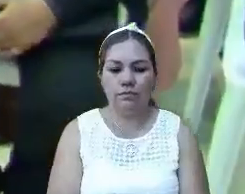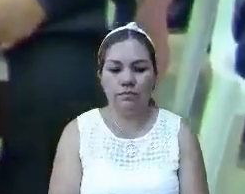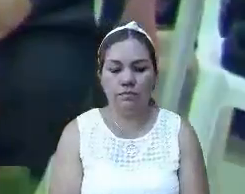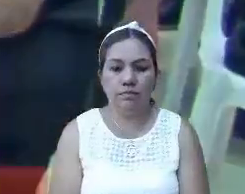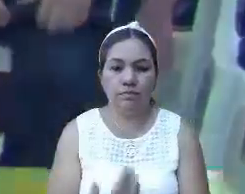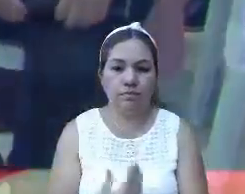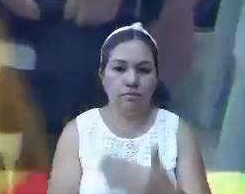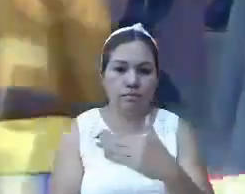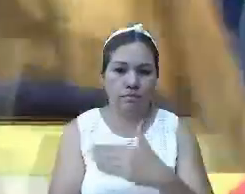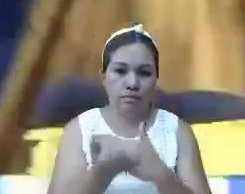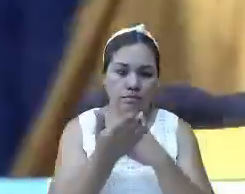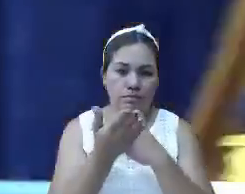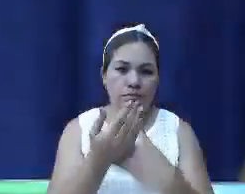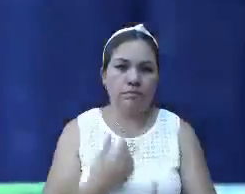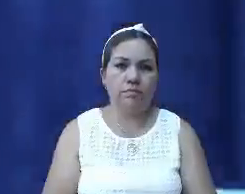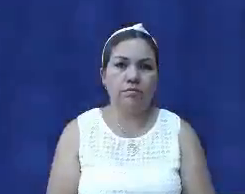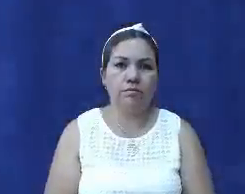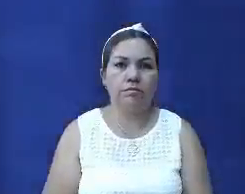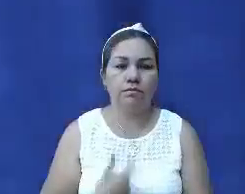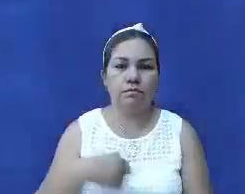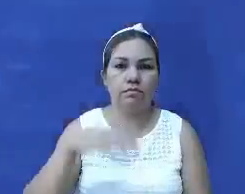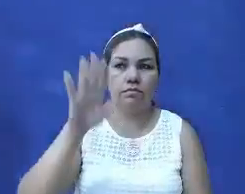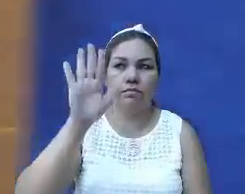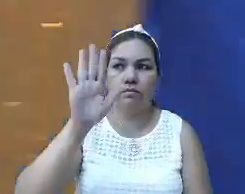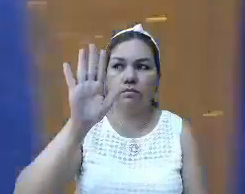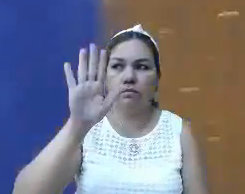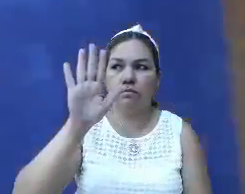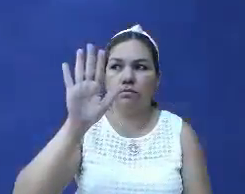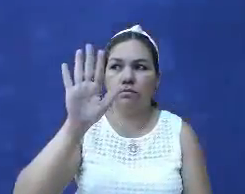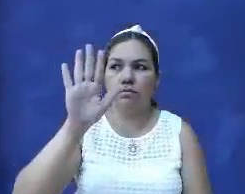Ponete de pie. Levanta tu mano.